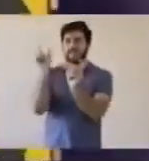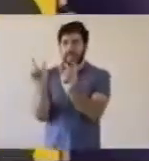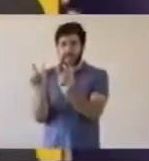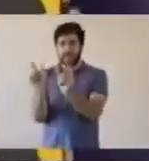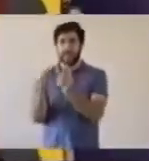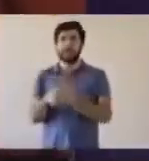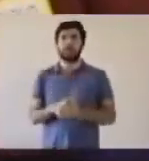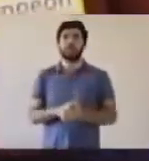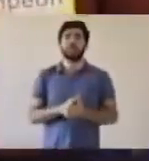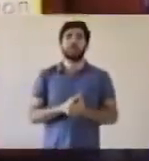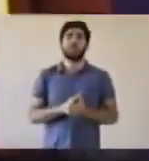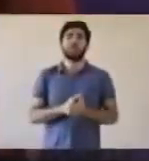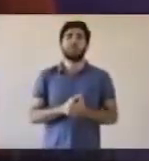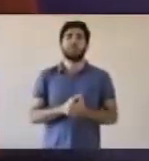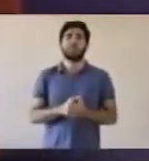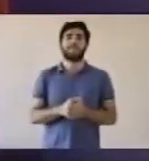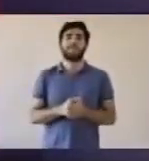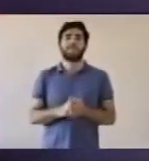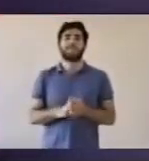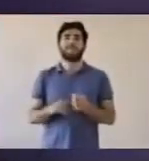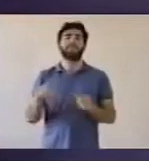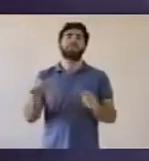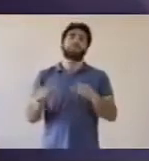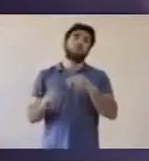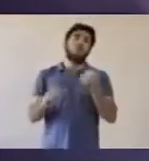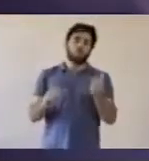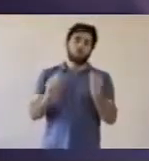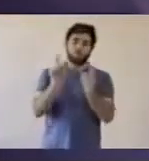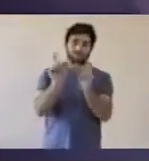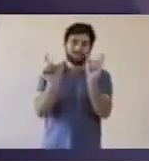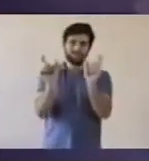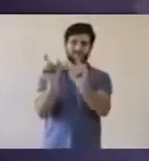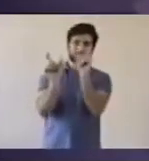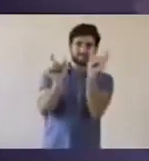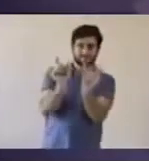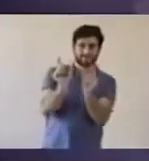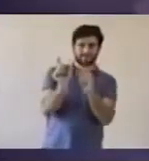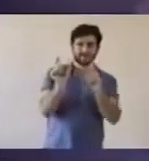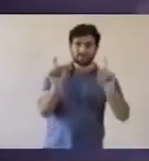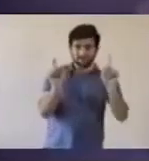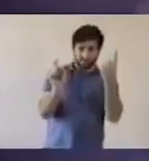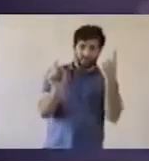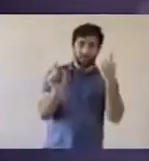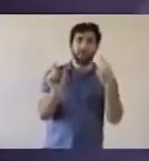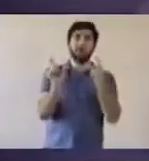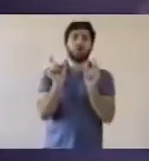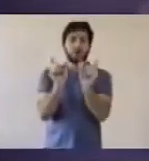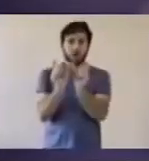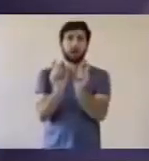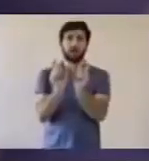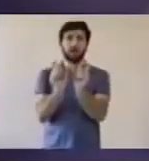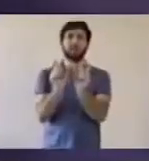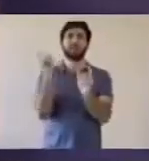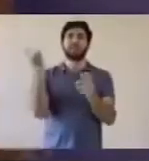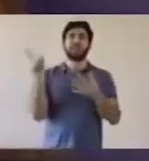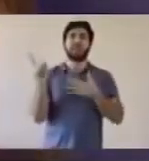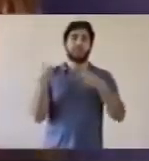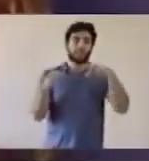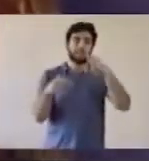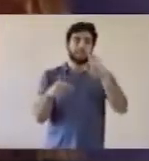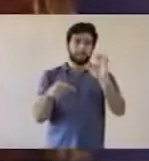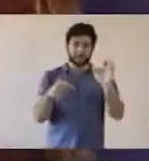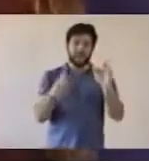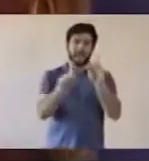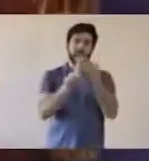Si nosotros tenemos la palabra subcampeón y la partícula está al principio, ¿cuál